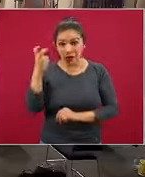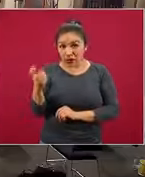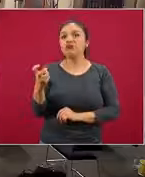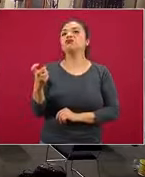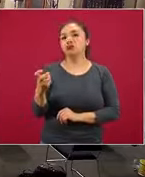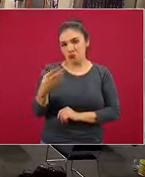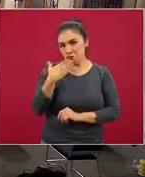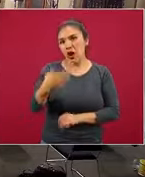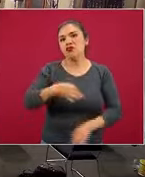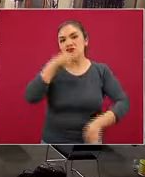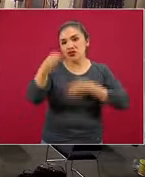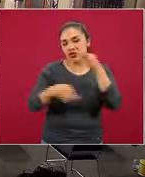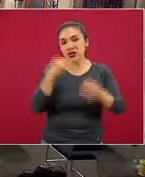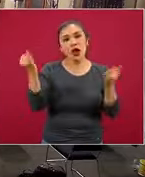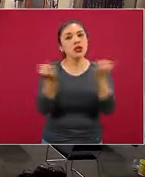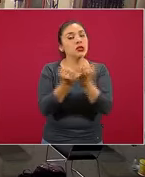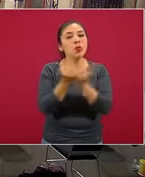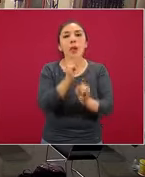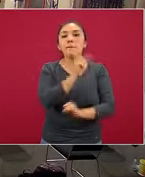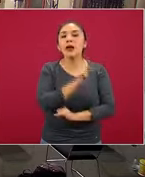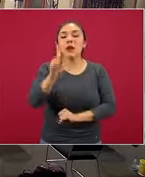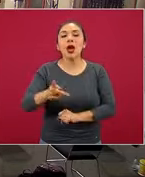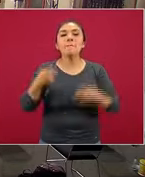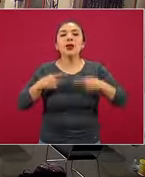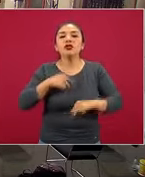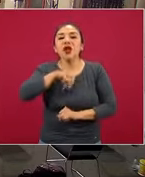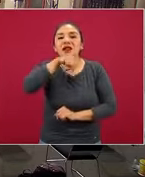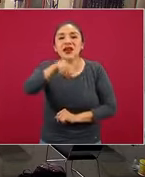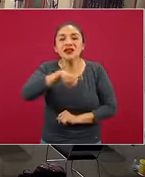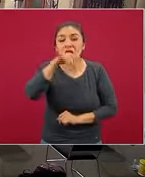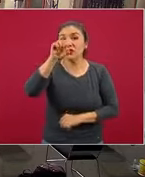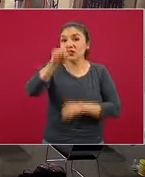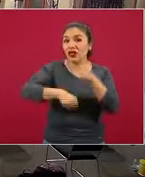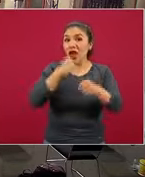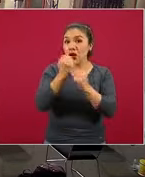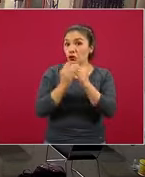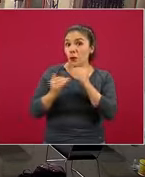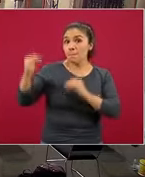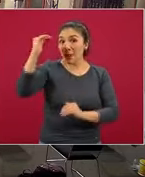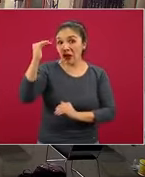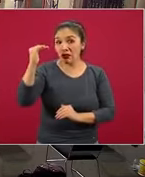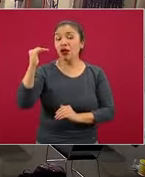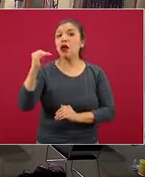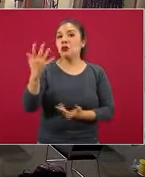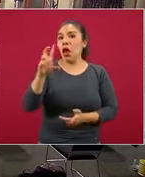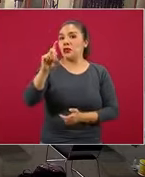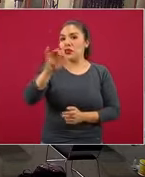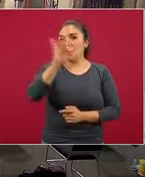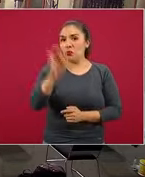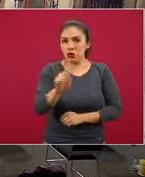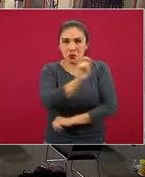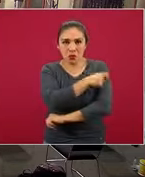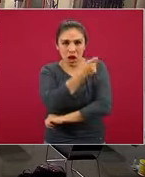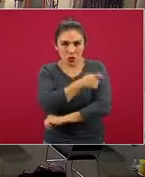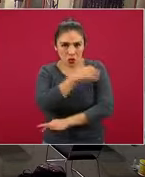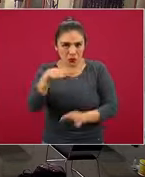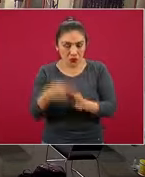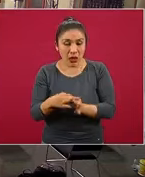es bueno, así como los adultos mayores de 60 años y más, con 30%, y con